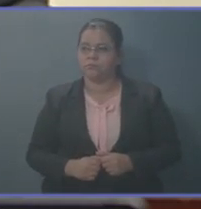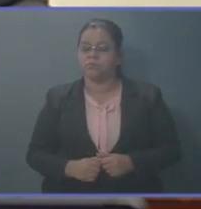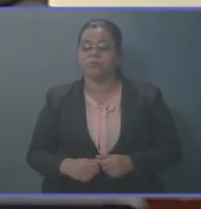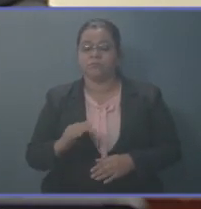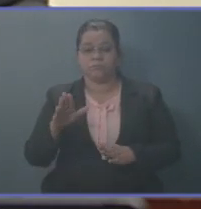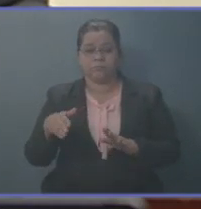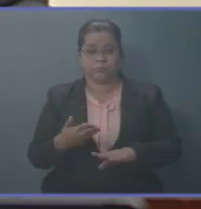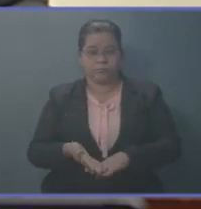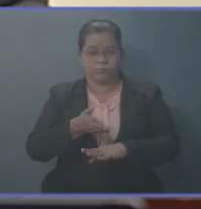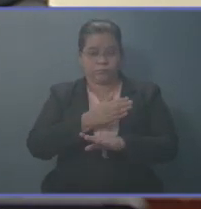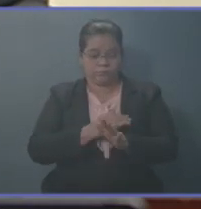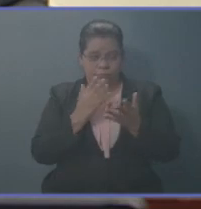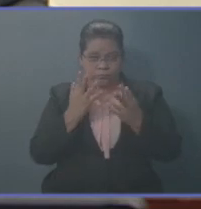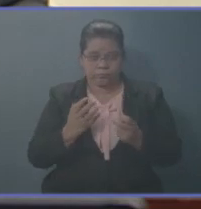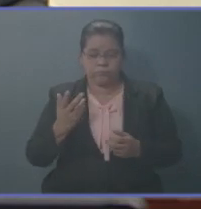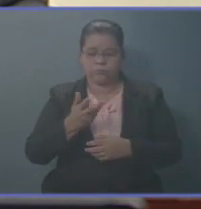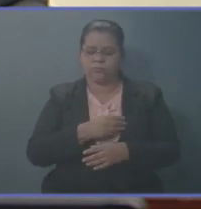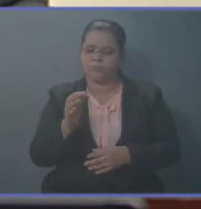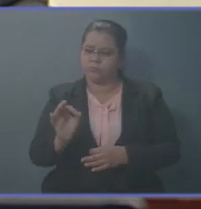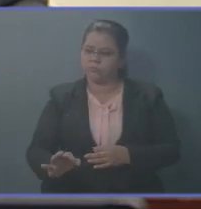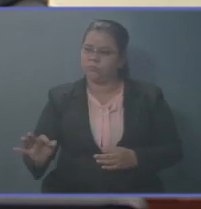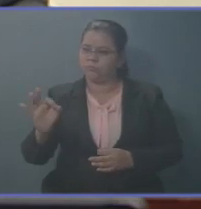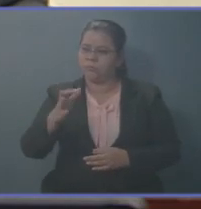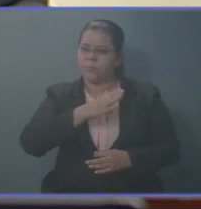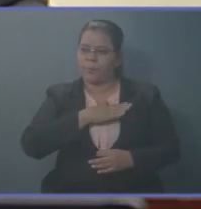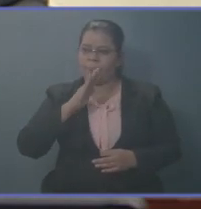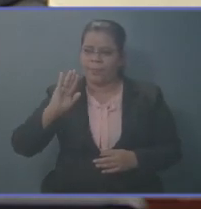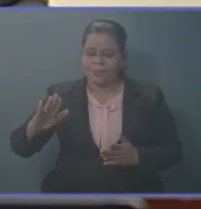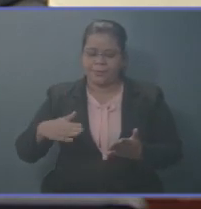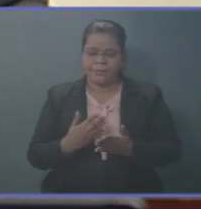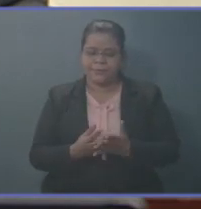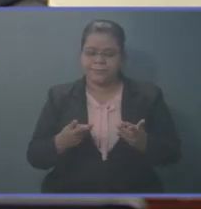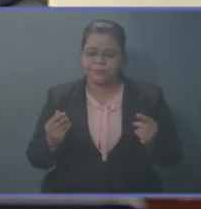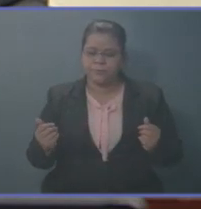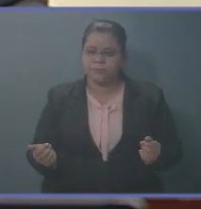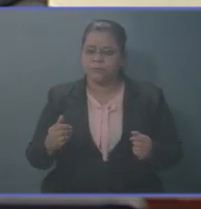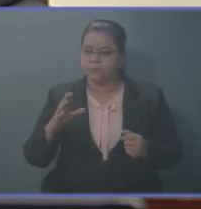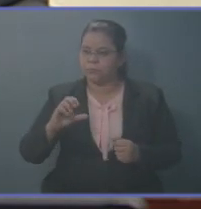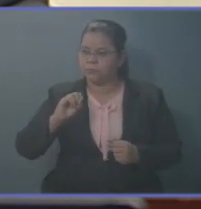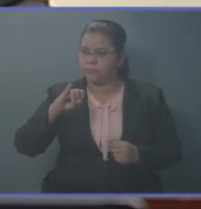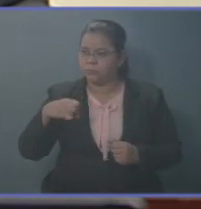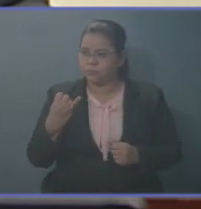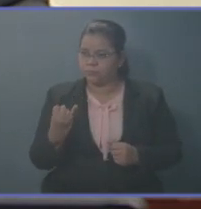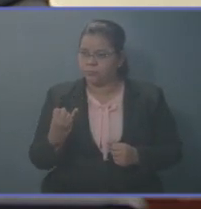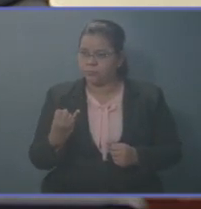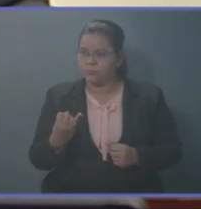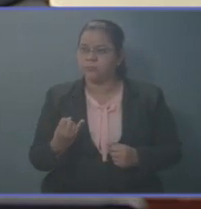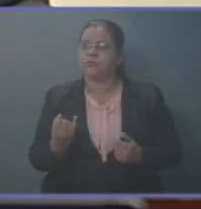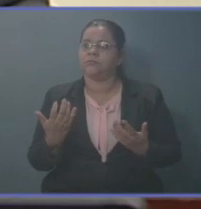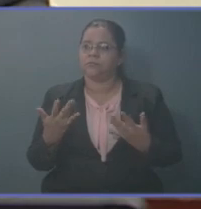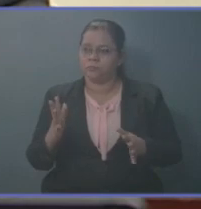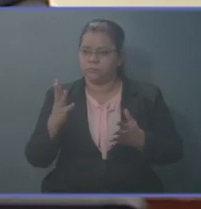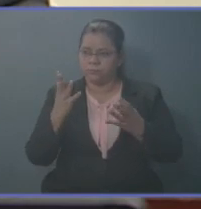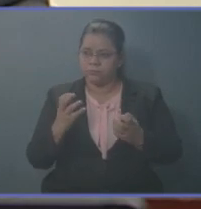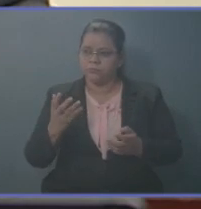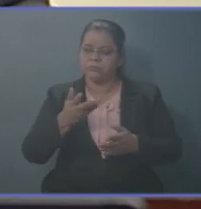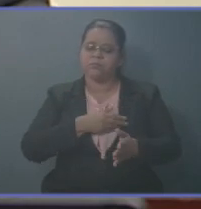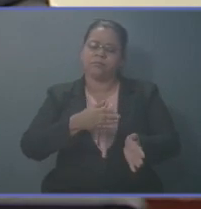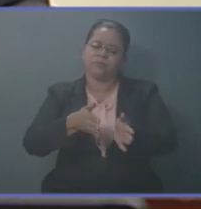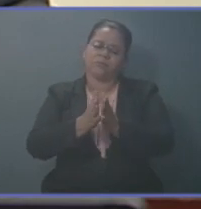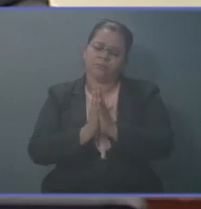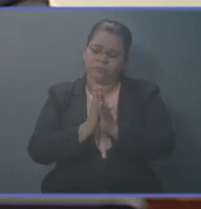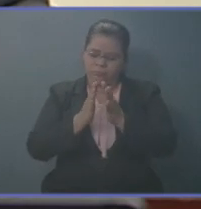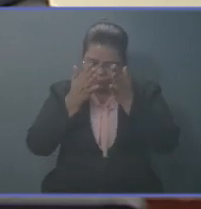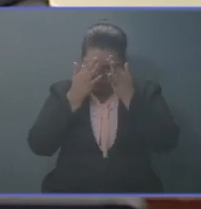lo antes expuesto, con el ánimo de fortalecer y dar cumplimiento a las resoluciones de la Sala de lo Constitucional, pedimos se realicen